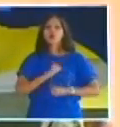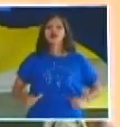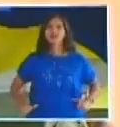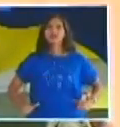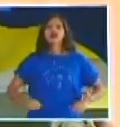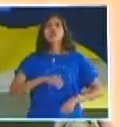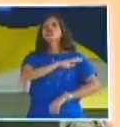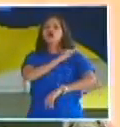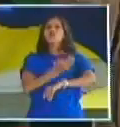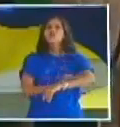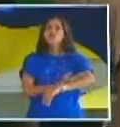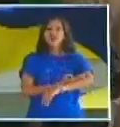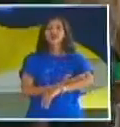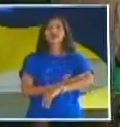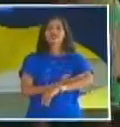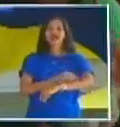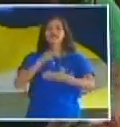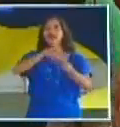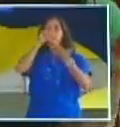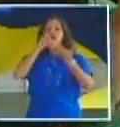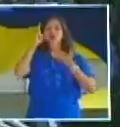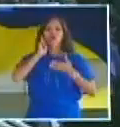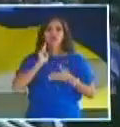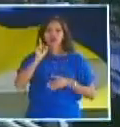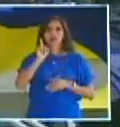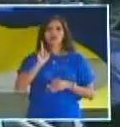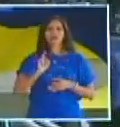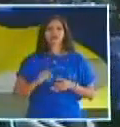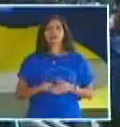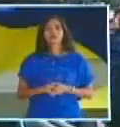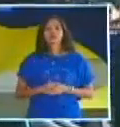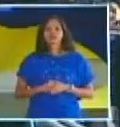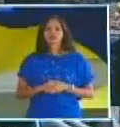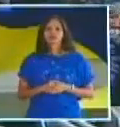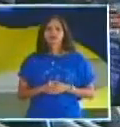nuestra Fuerza Armada Bolivariana.